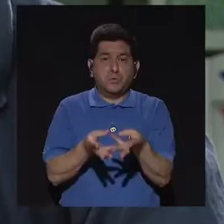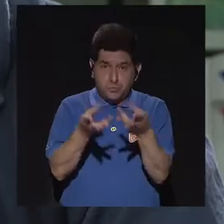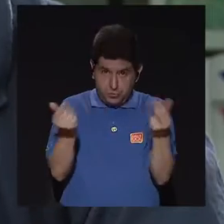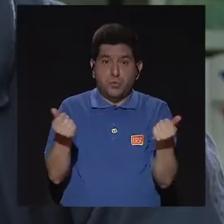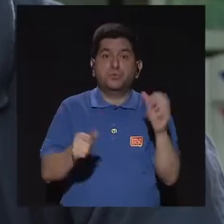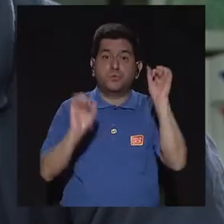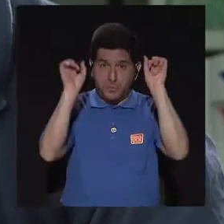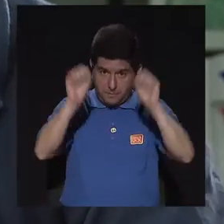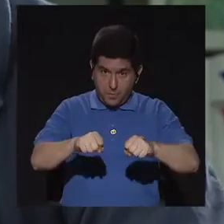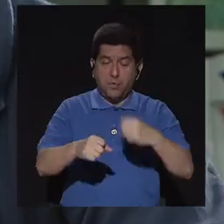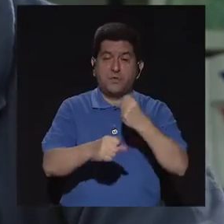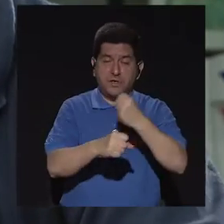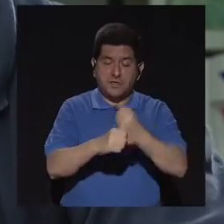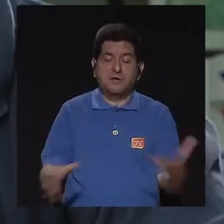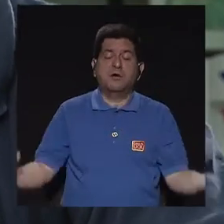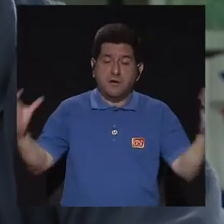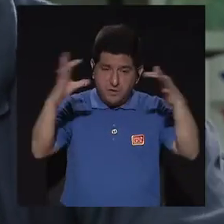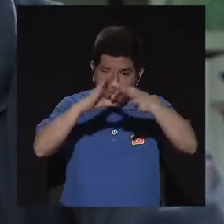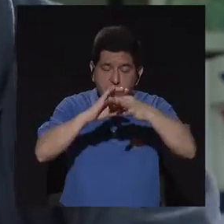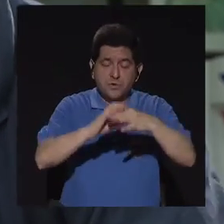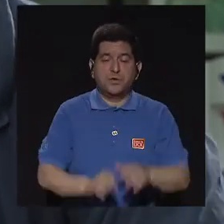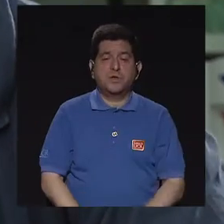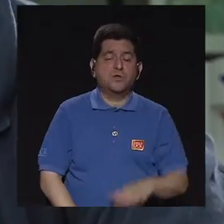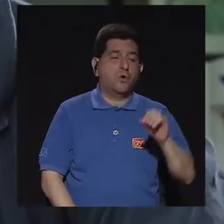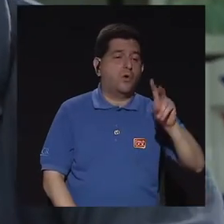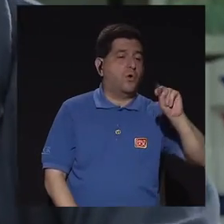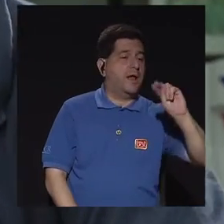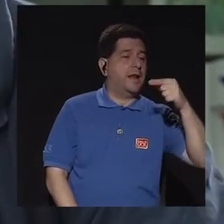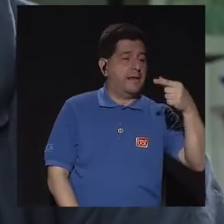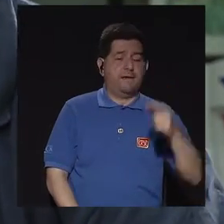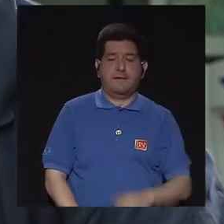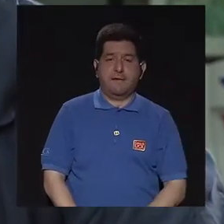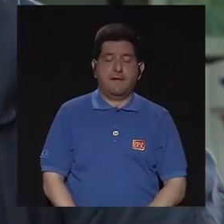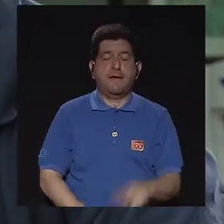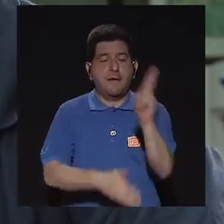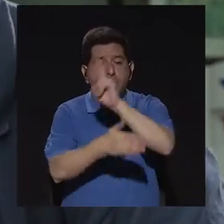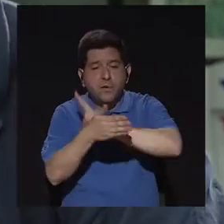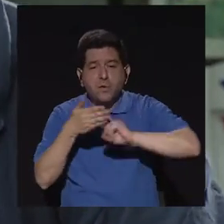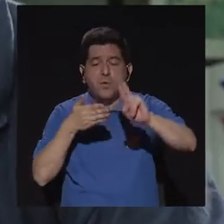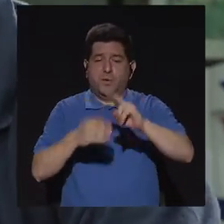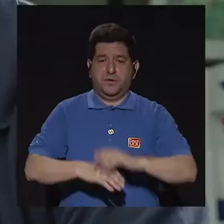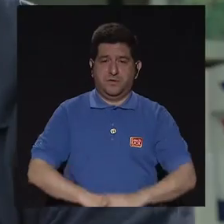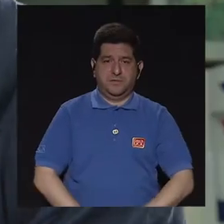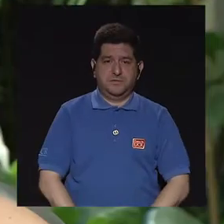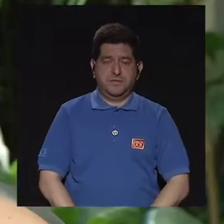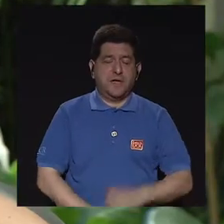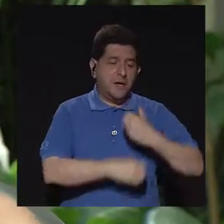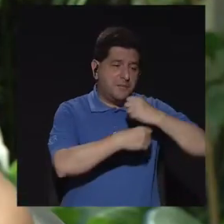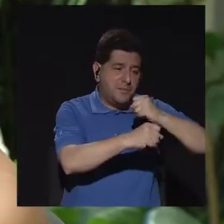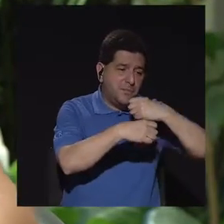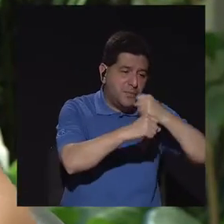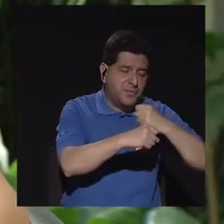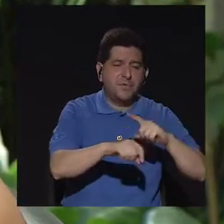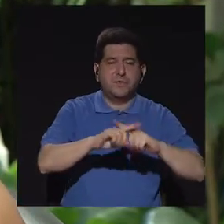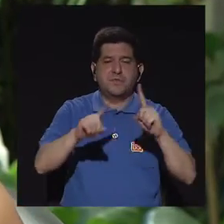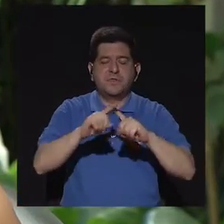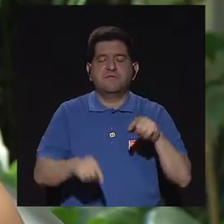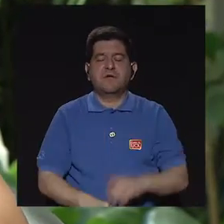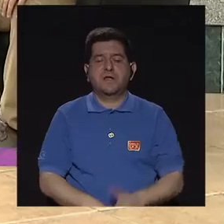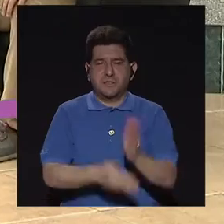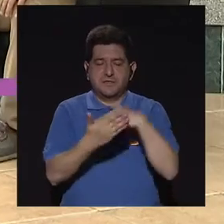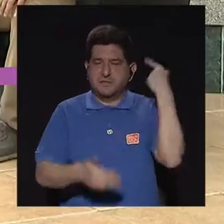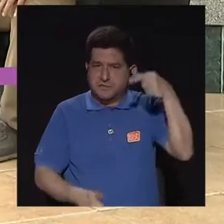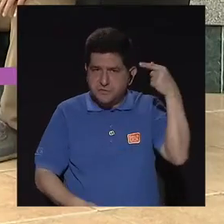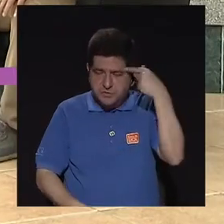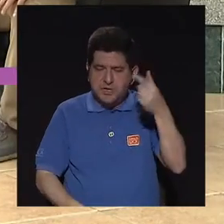muchas soluciones, y creo que si se puede trabajar en conjunto entre ONGs, entre universidades, entre municipalidades y otros entes de gobierno,